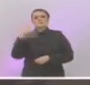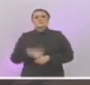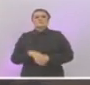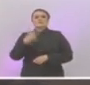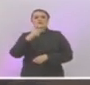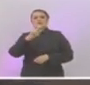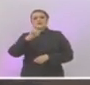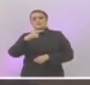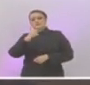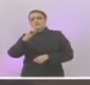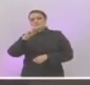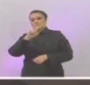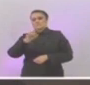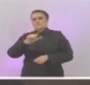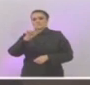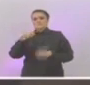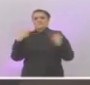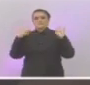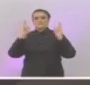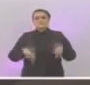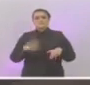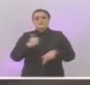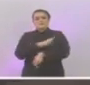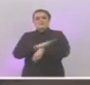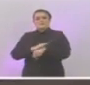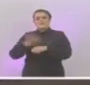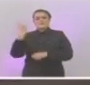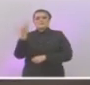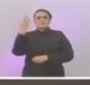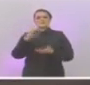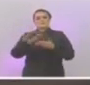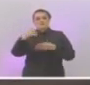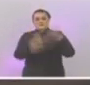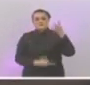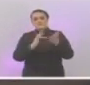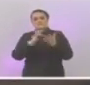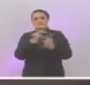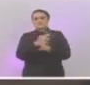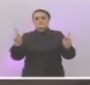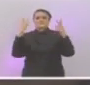Gabriela González Márquez, representante de la Secretaría de Bienestar Federal. Muchas gracias a todos.